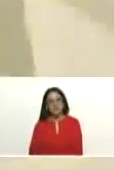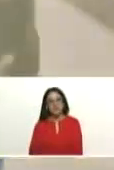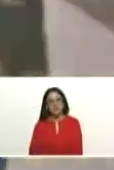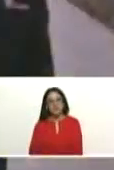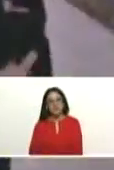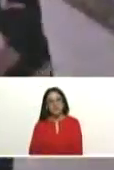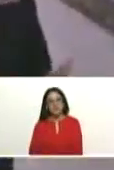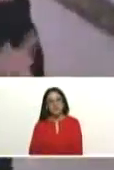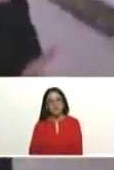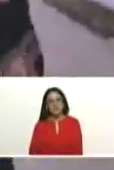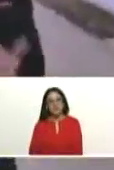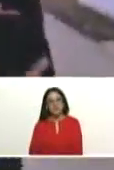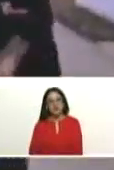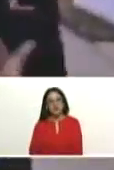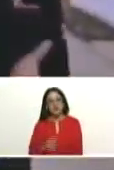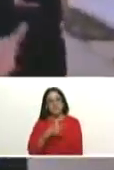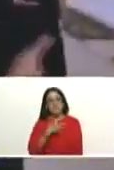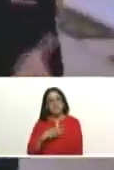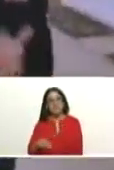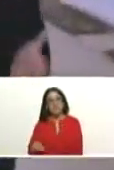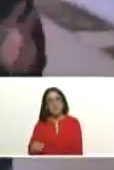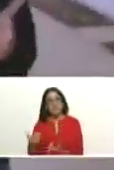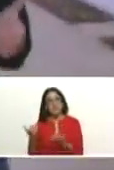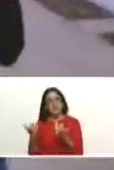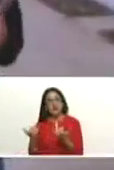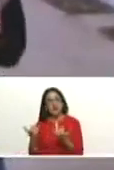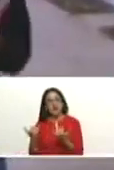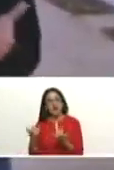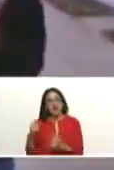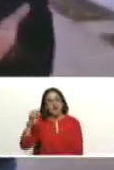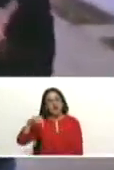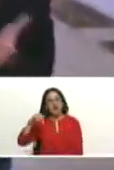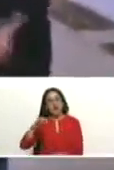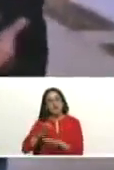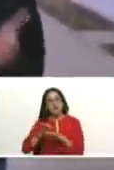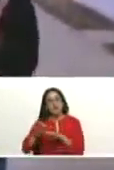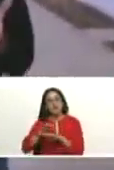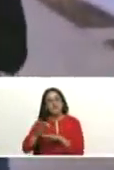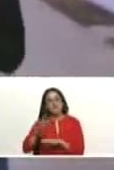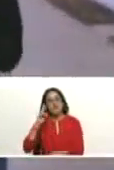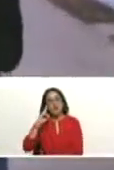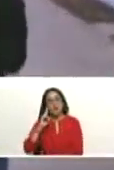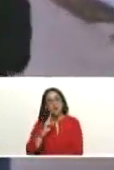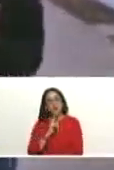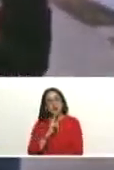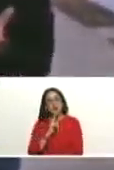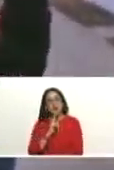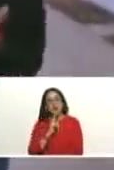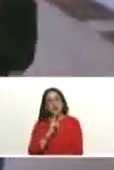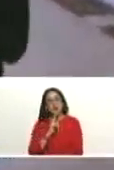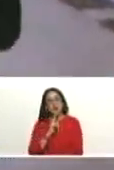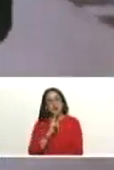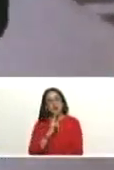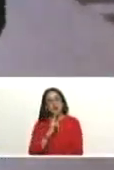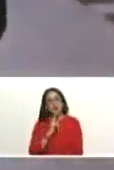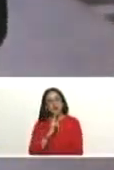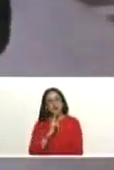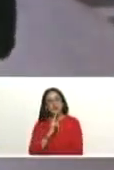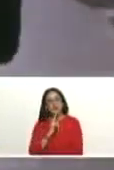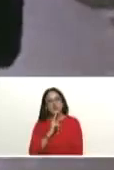Presidente, nos encontramos en el municipio bolivariano, almirante José María